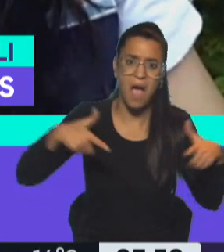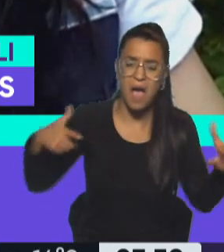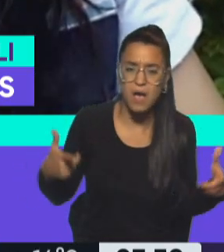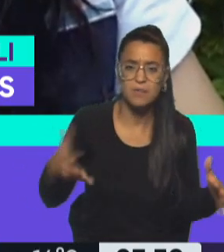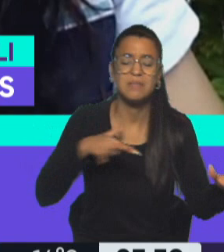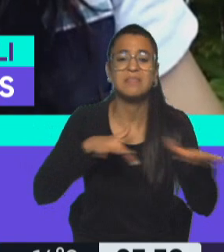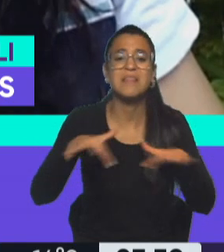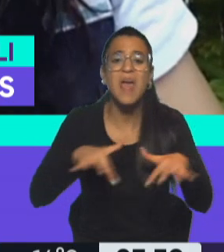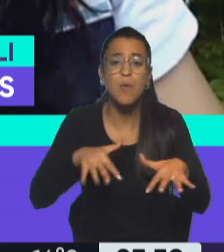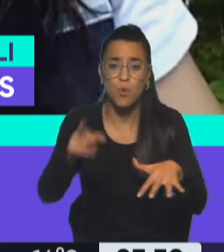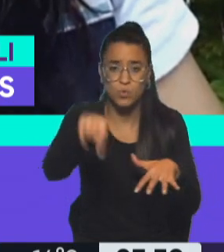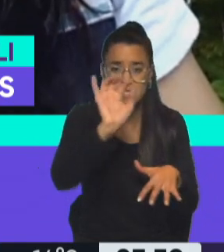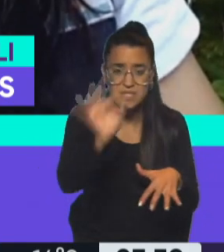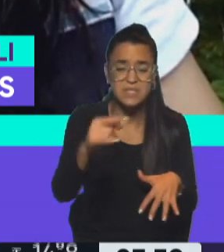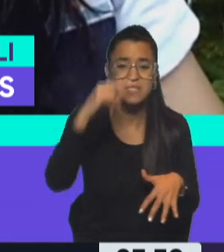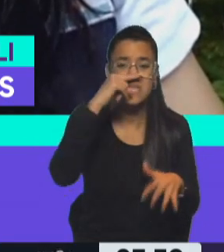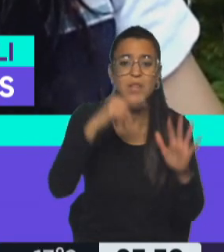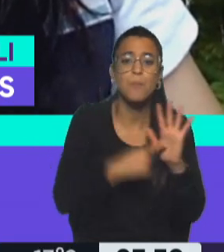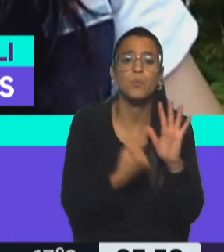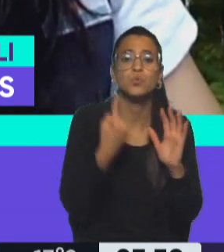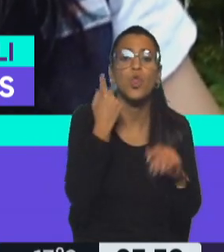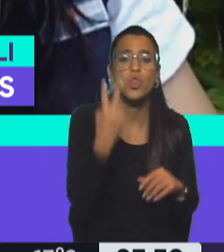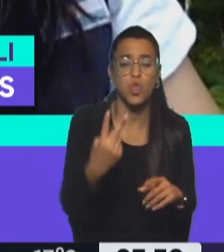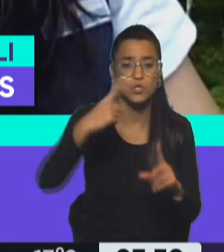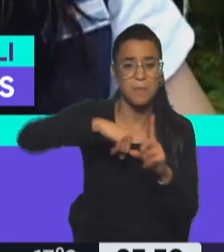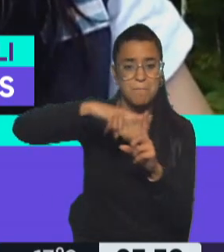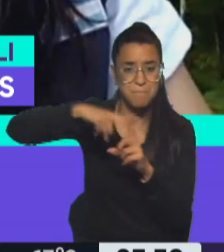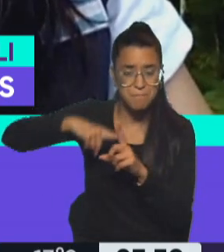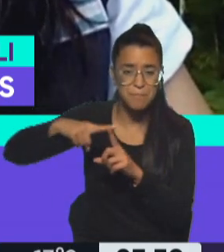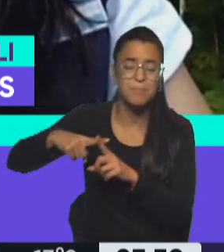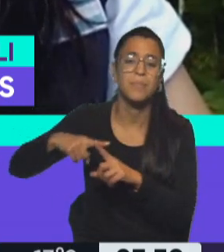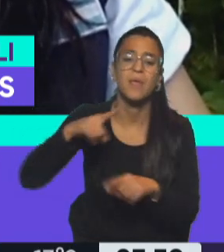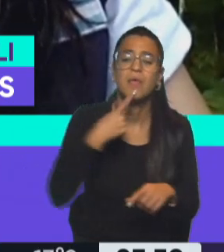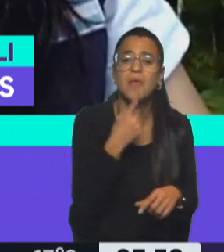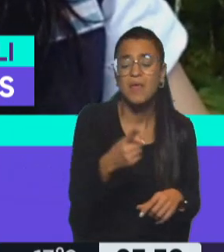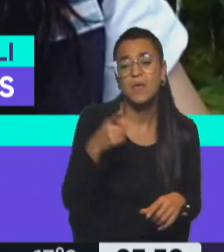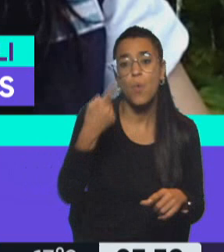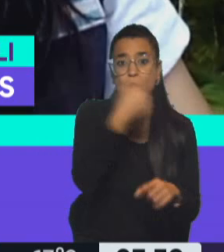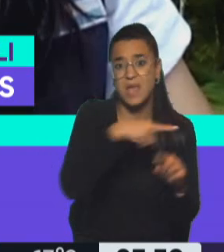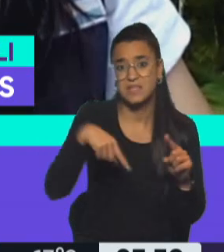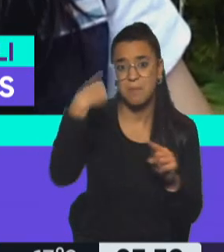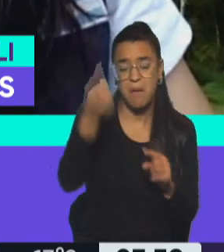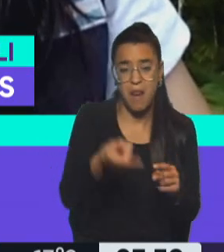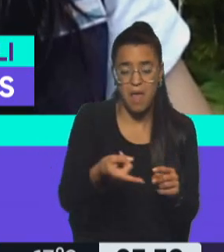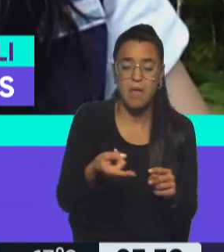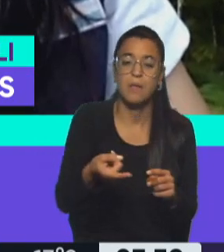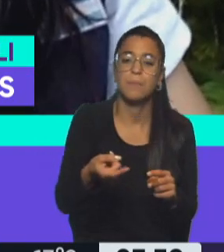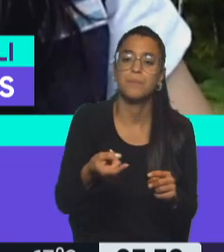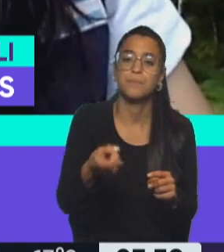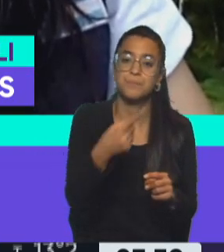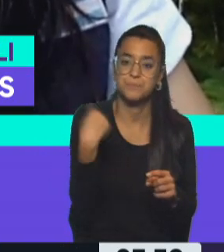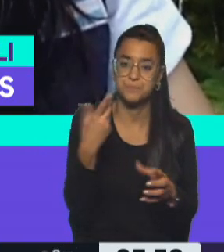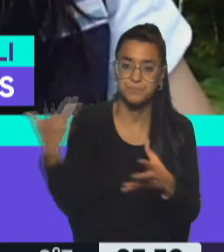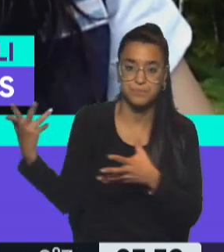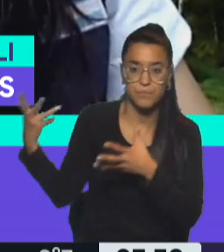el terremoto que, como ustedes saben, fue de 7.2 en escala Mercalli. Una semana después del terremoto, llegamos